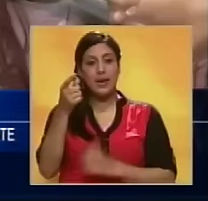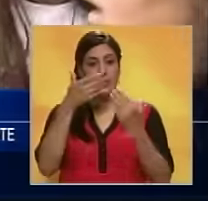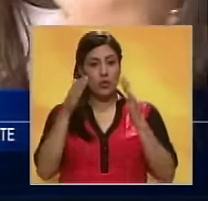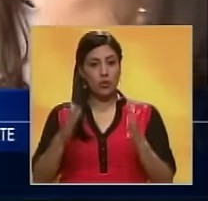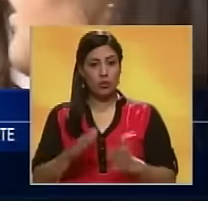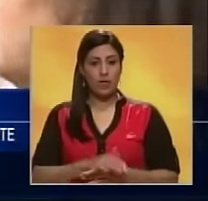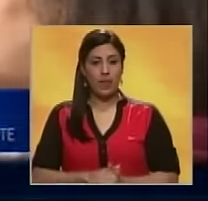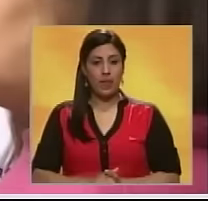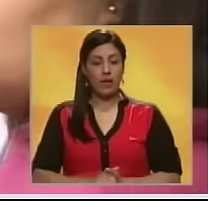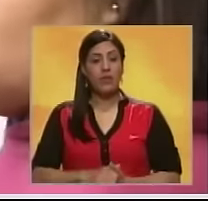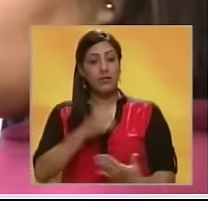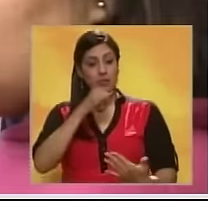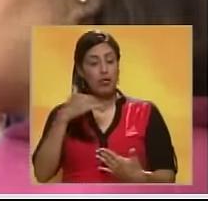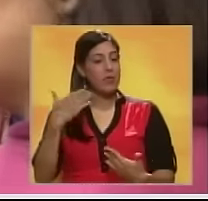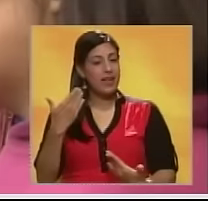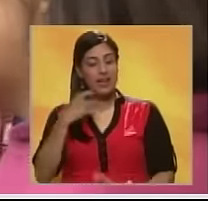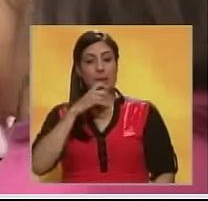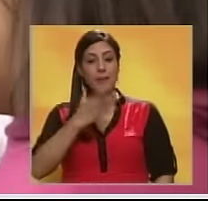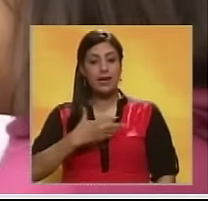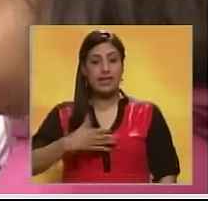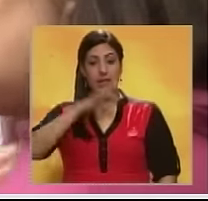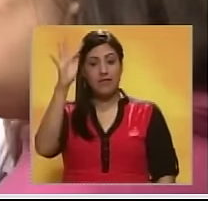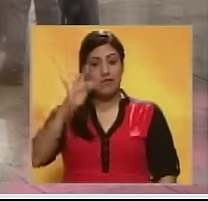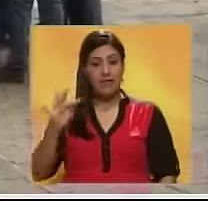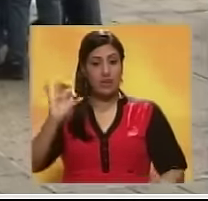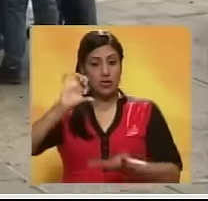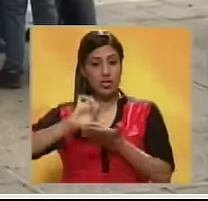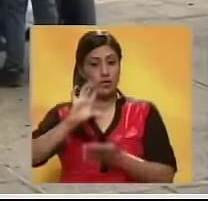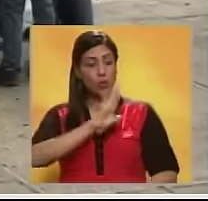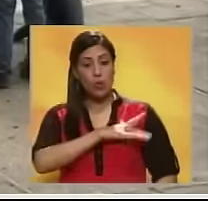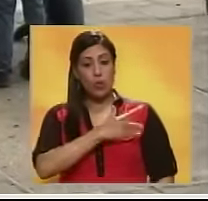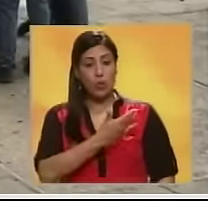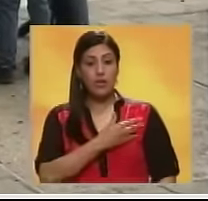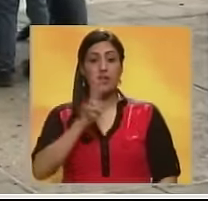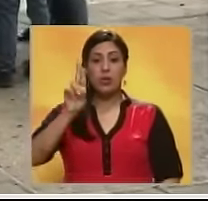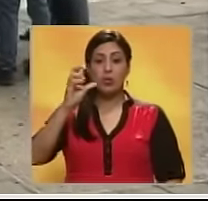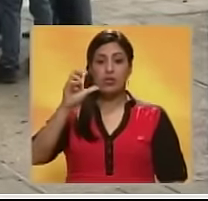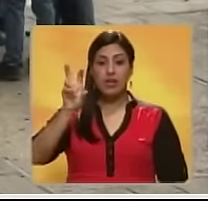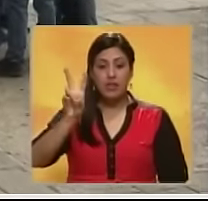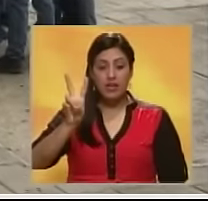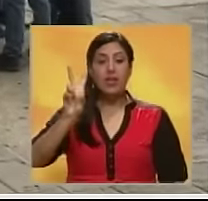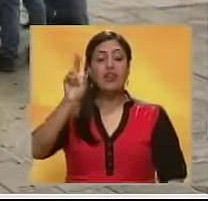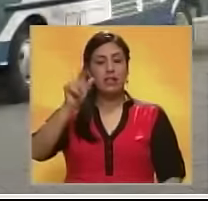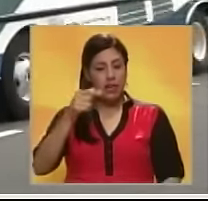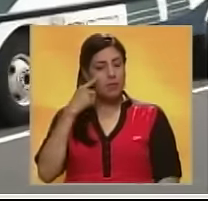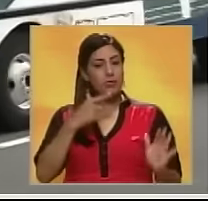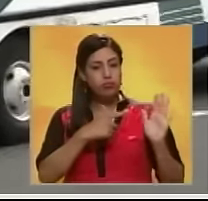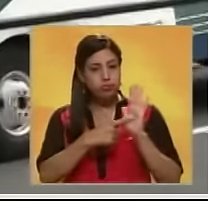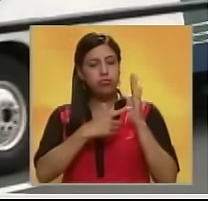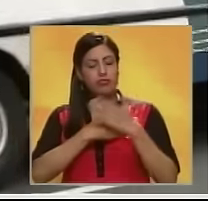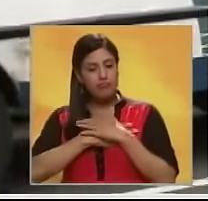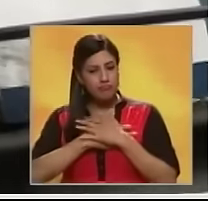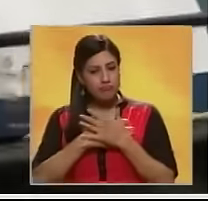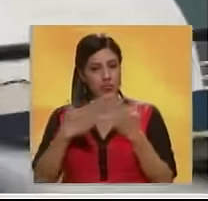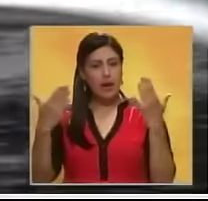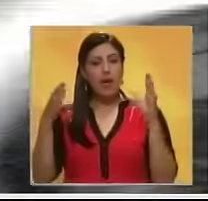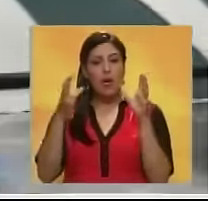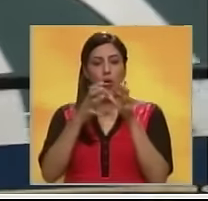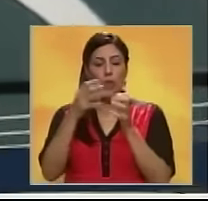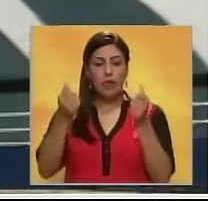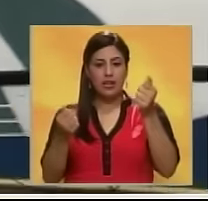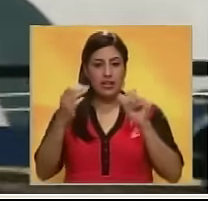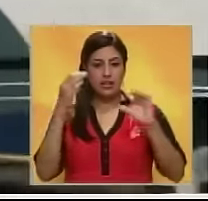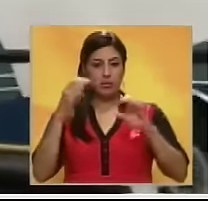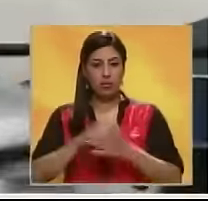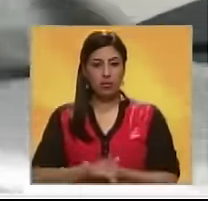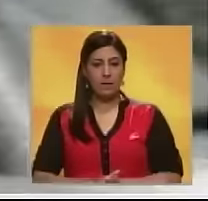estudiantil. Rafaela Requesén, presidenta de la Federación de Centros Universitarios de la UCB, también mostró su solidaridad con el sector